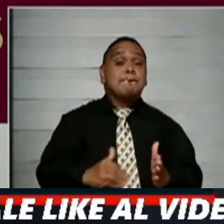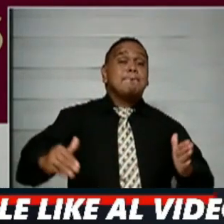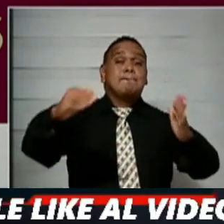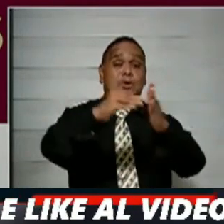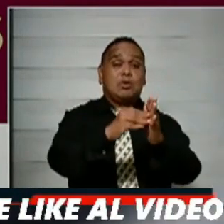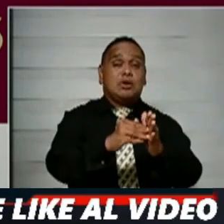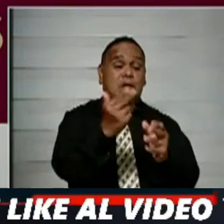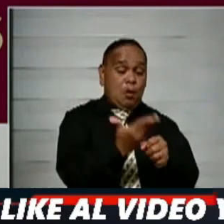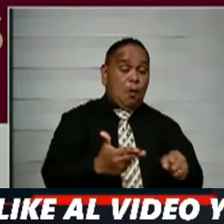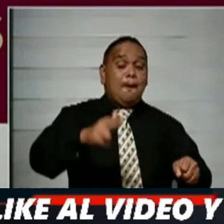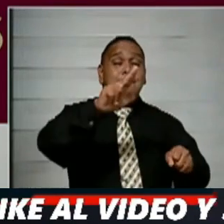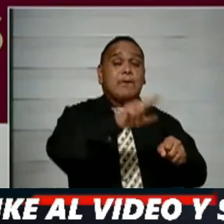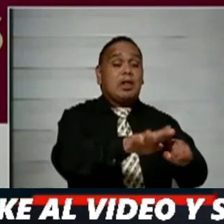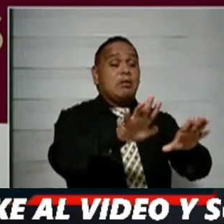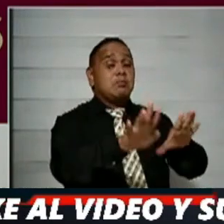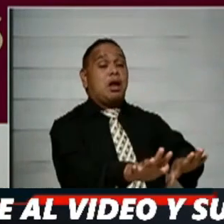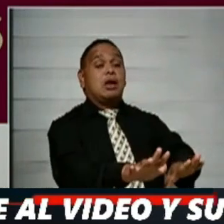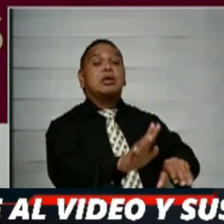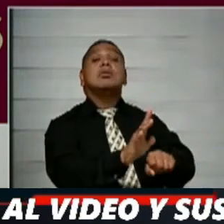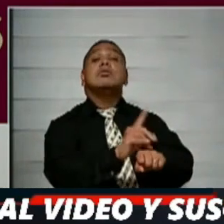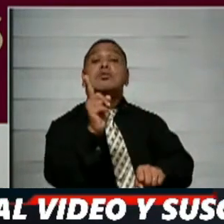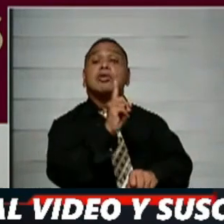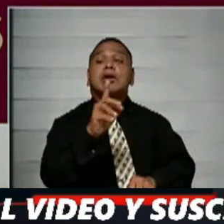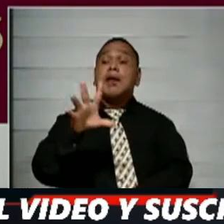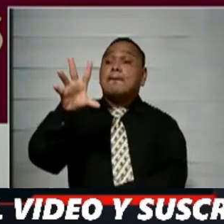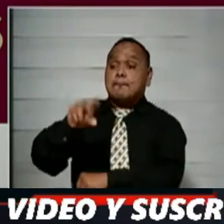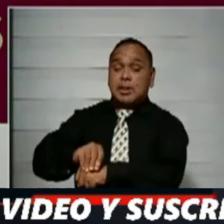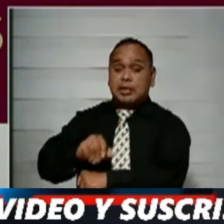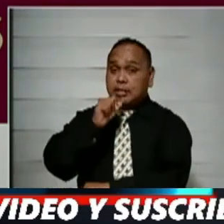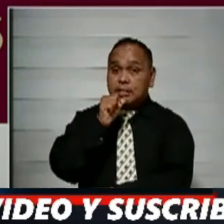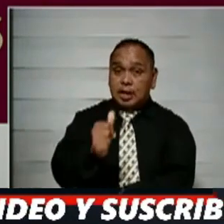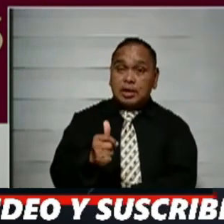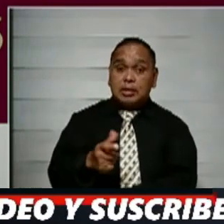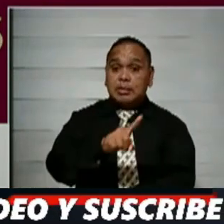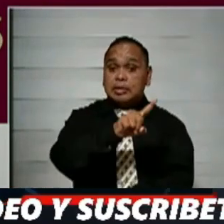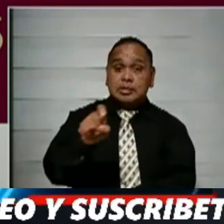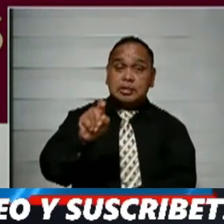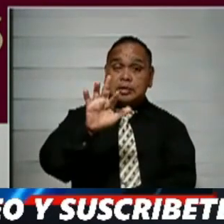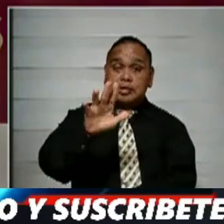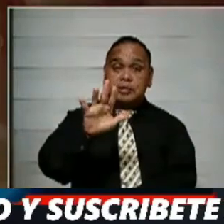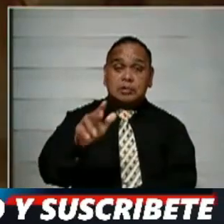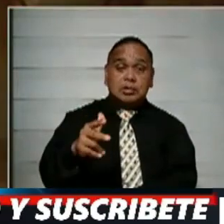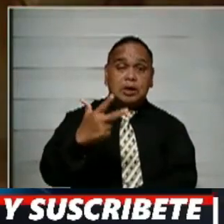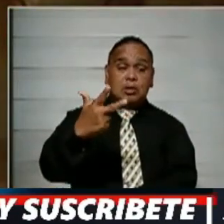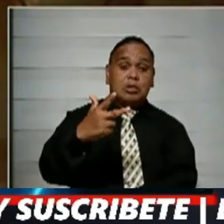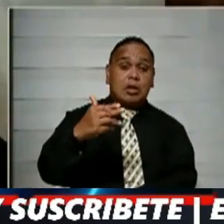parado el hospital únicamente por no ceder, pero fueron capaces de darle